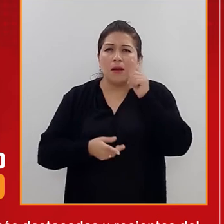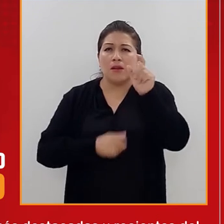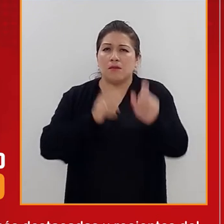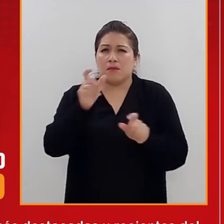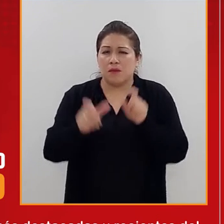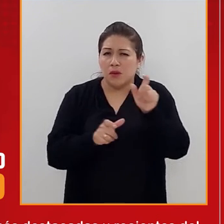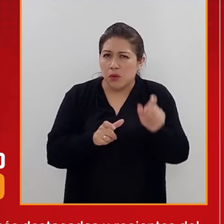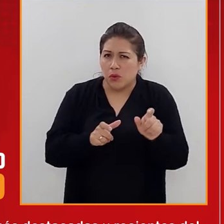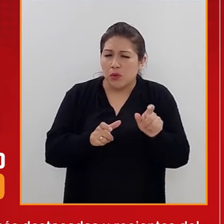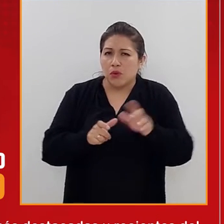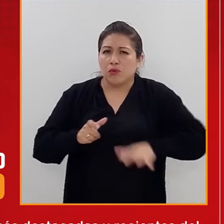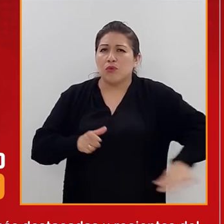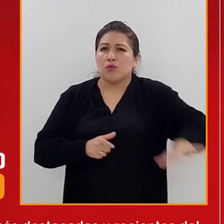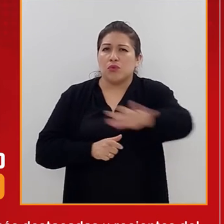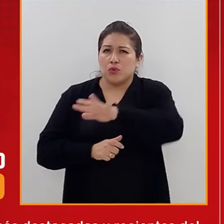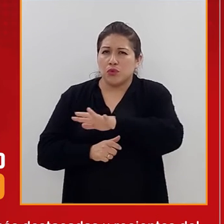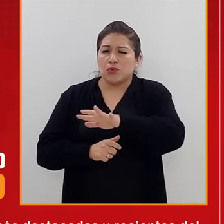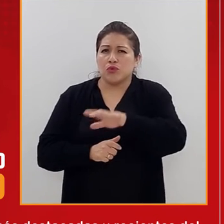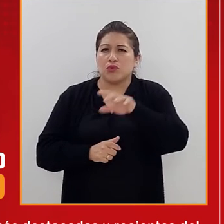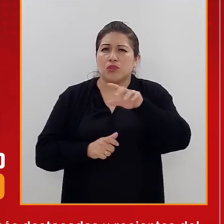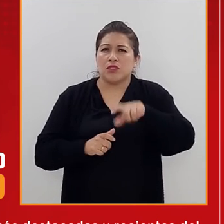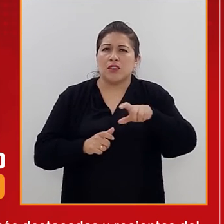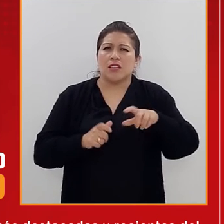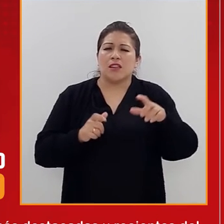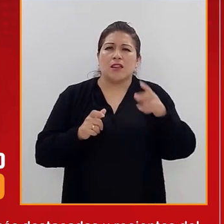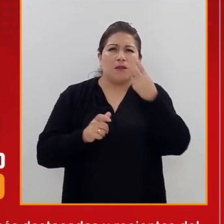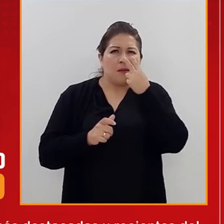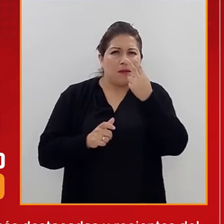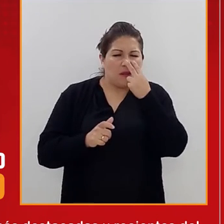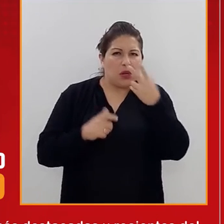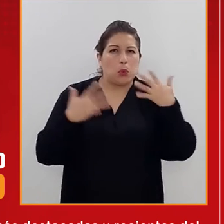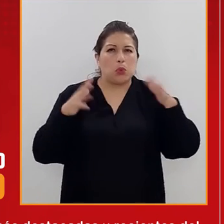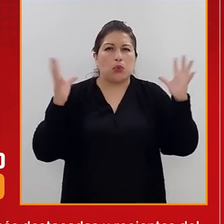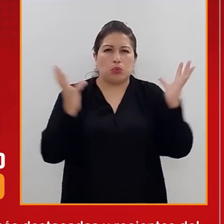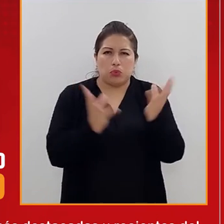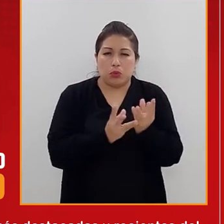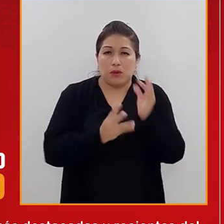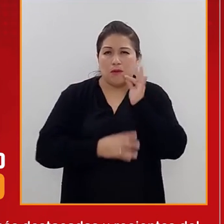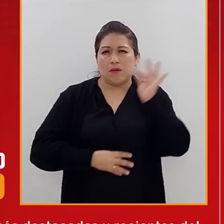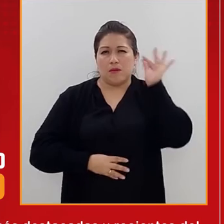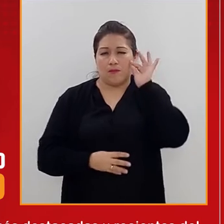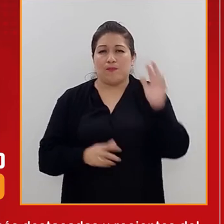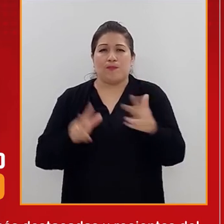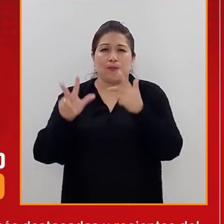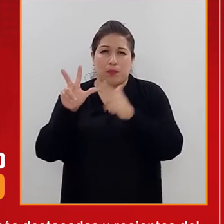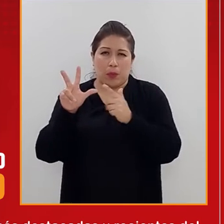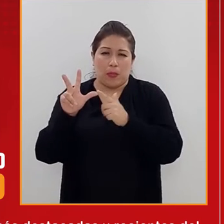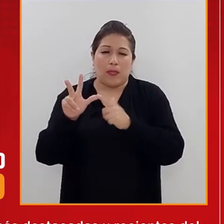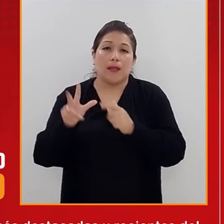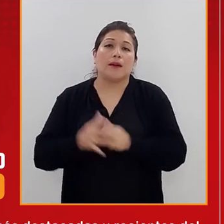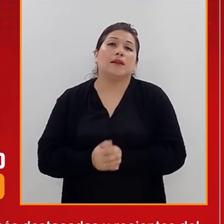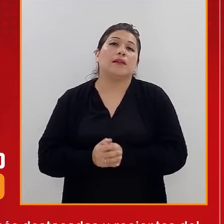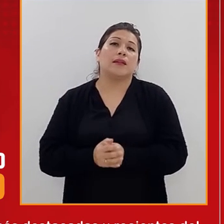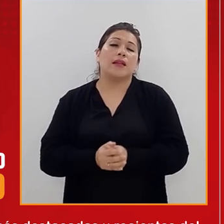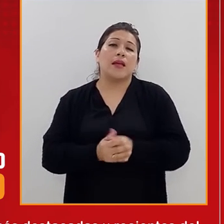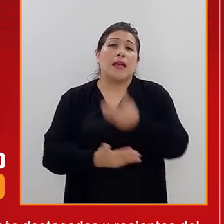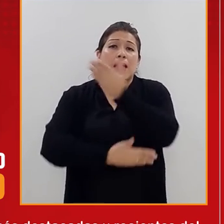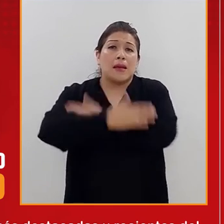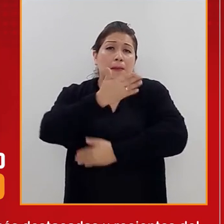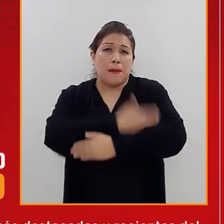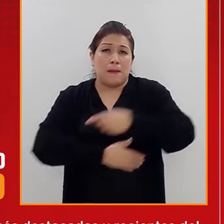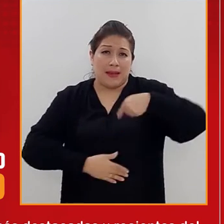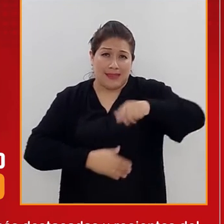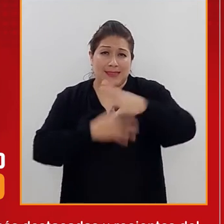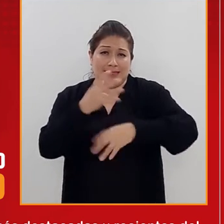y las agrupaciones de las personas con las llamadas reducciones indígenas. 3.